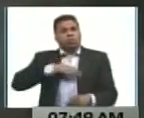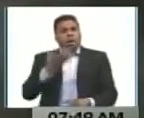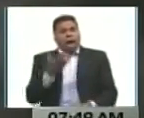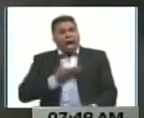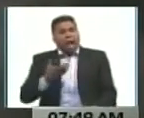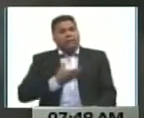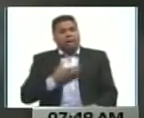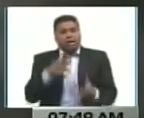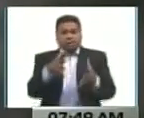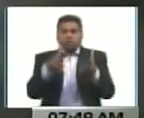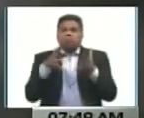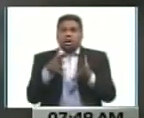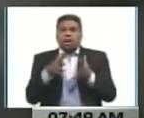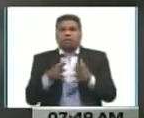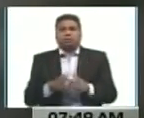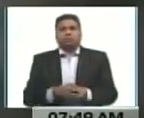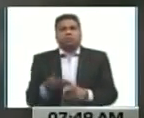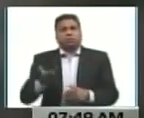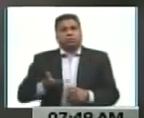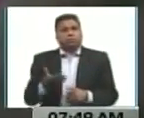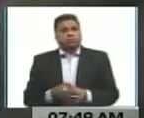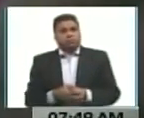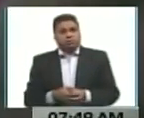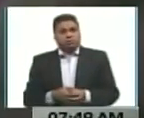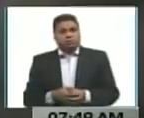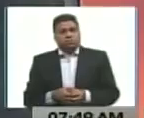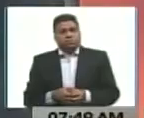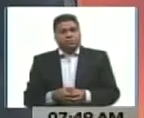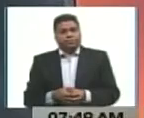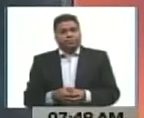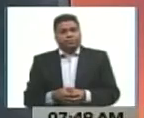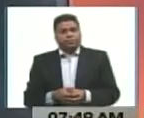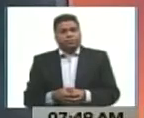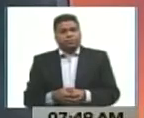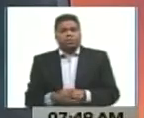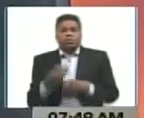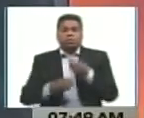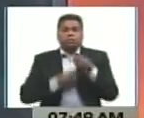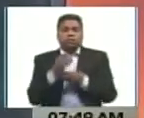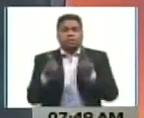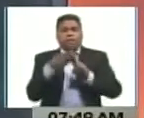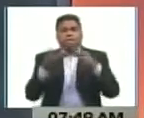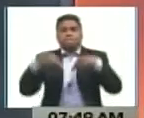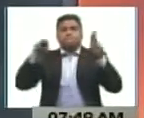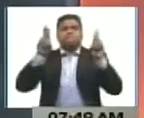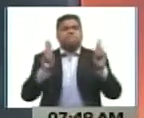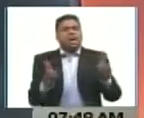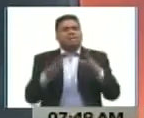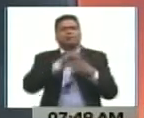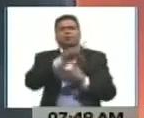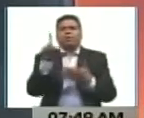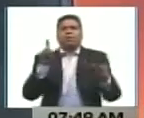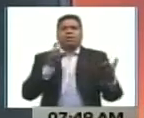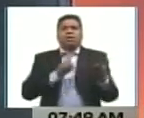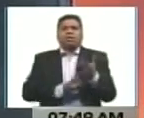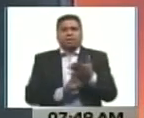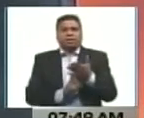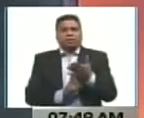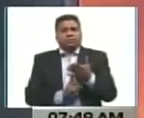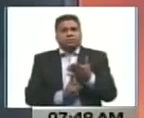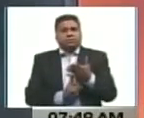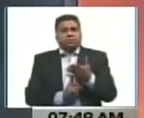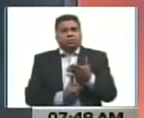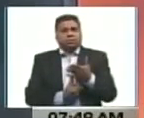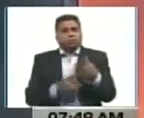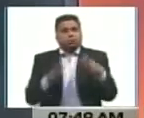ganaron las elecciones gubernamentales y de alcaldía. Lo hicieron por la vía de la paz, por la vía de la creación de una hegemonía